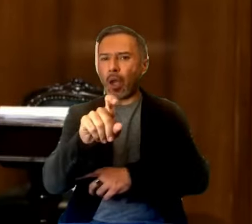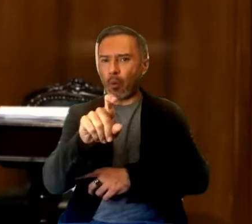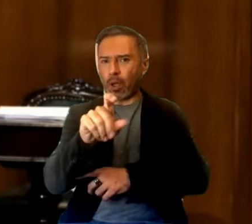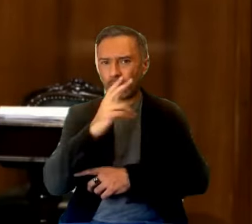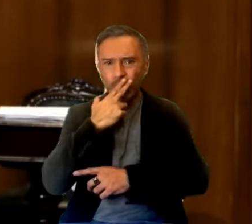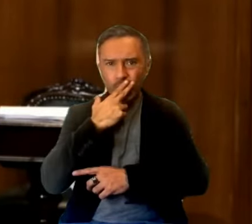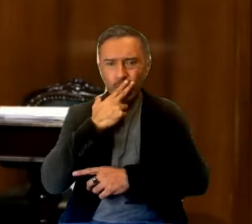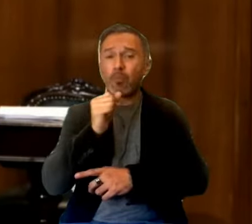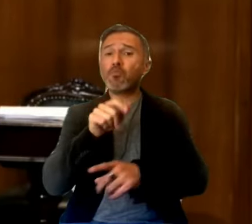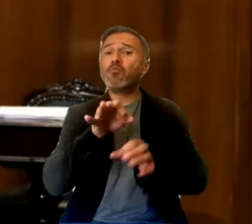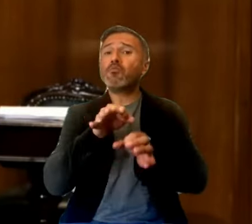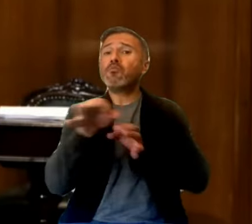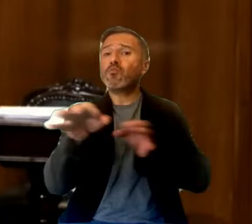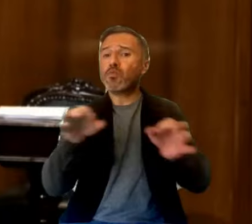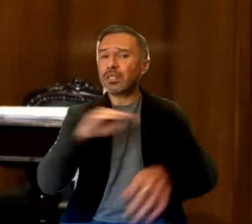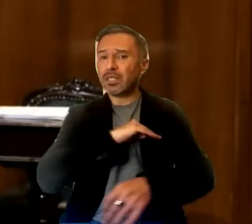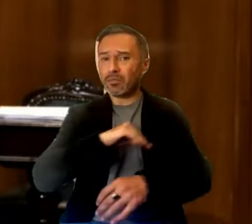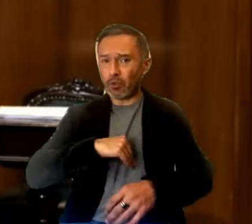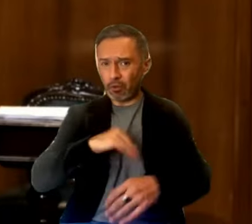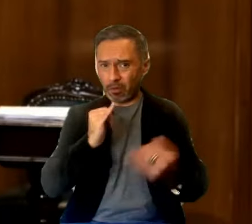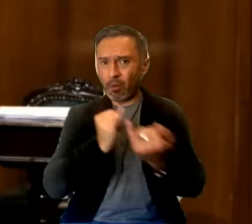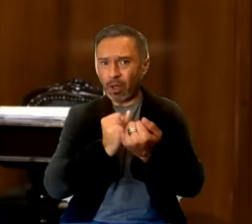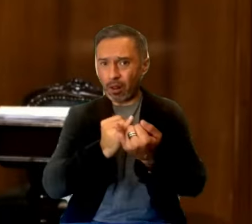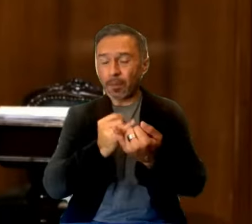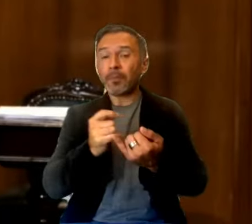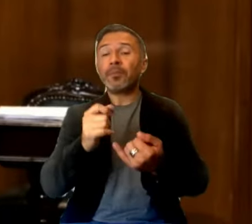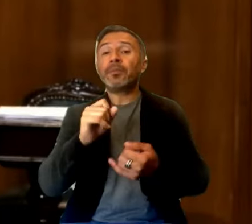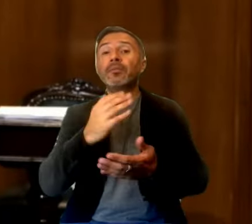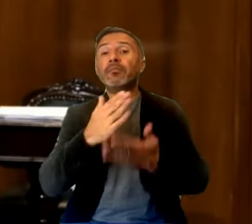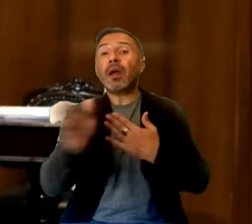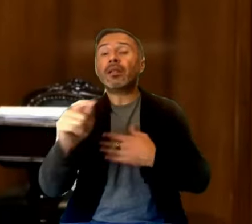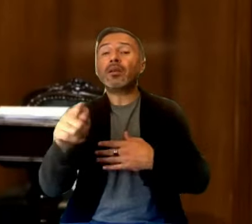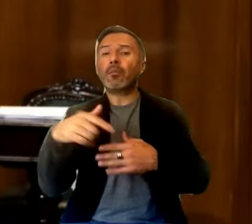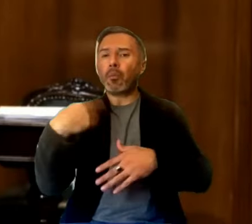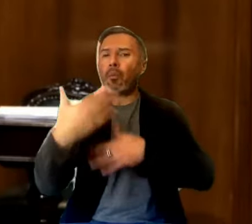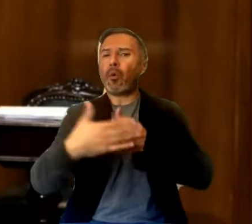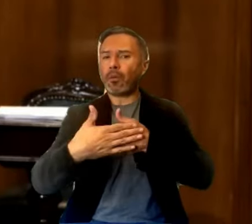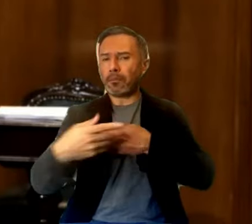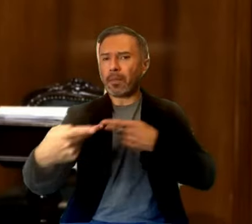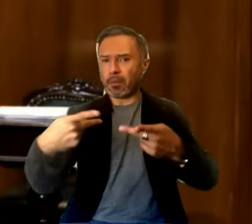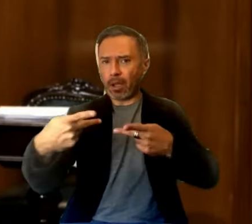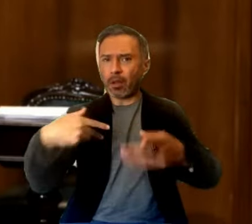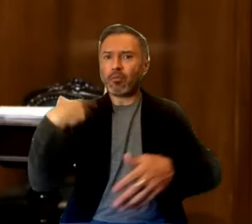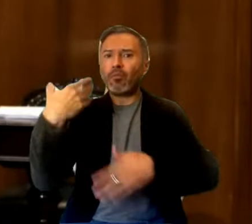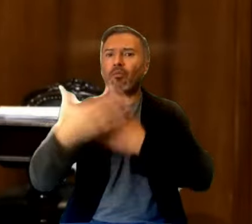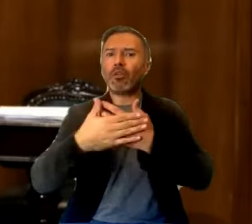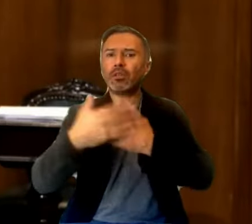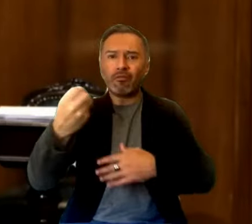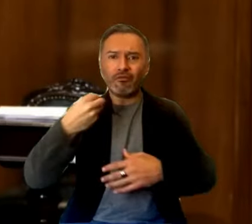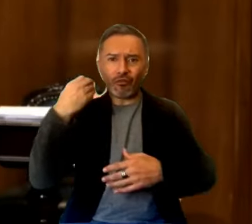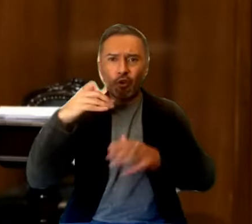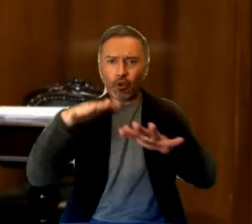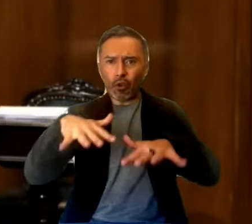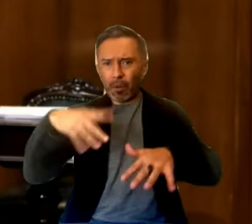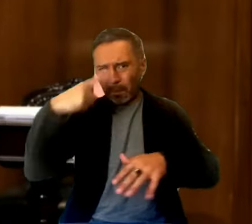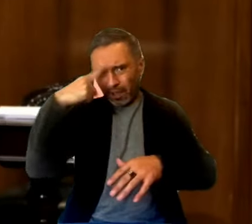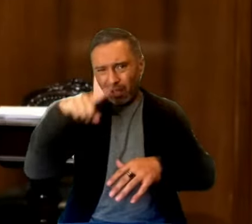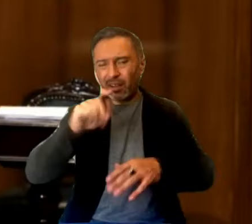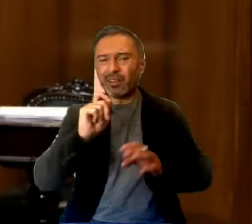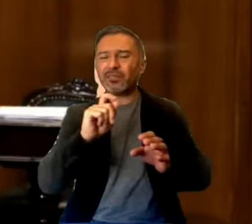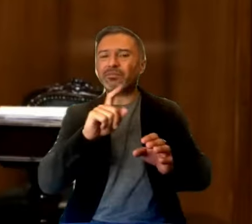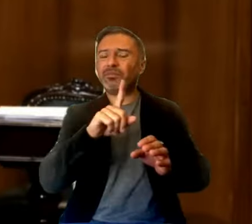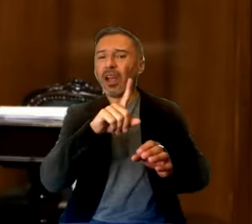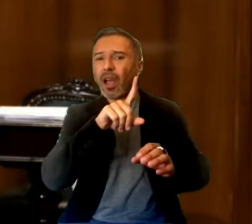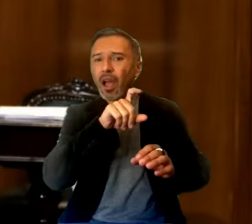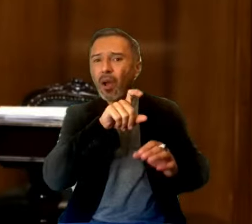misma forma se realice un foro para aterrizar estrategias que promuevan la recarga de mantos acuíferos e